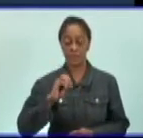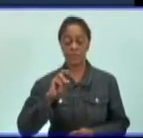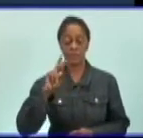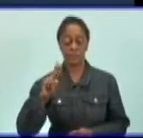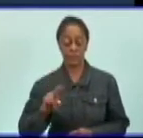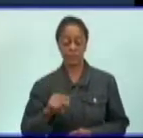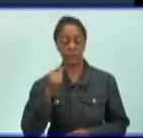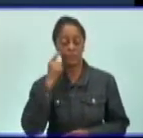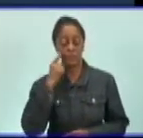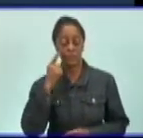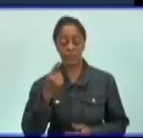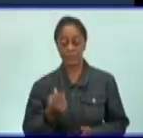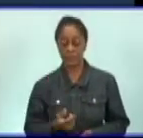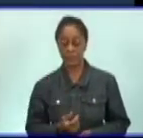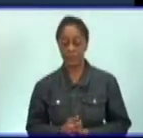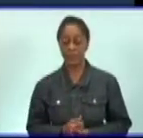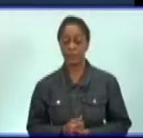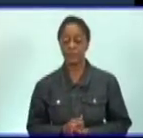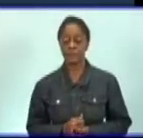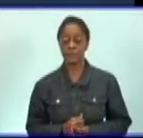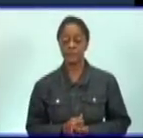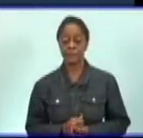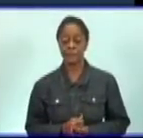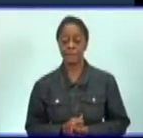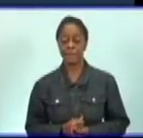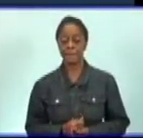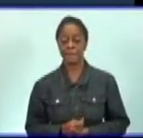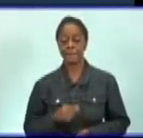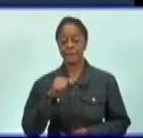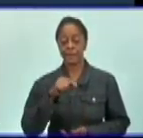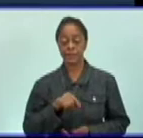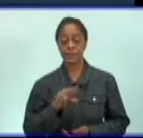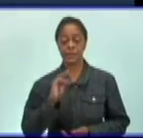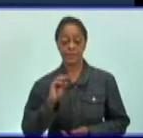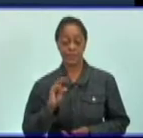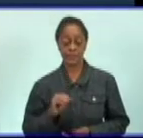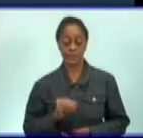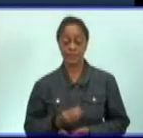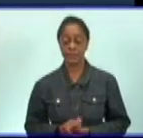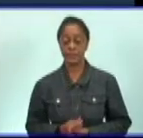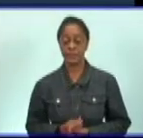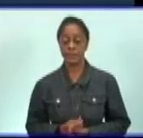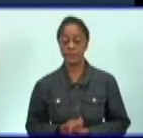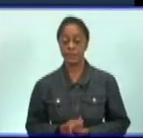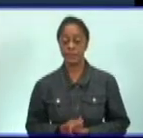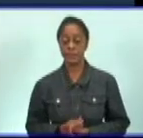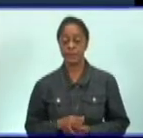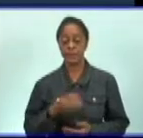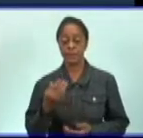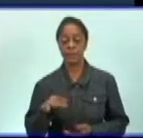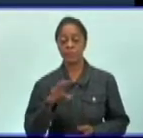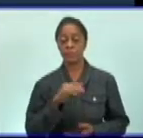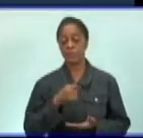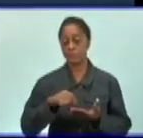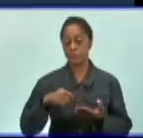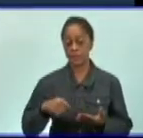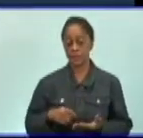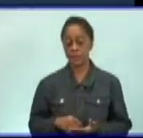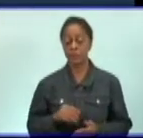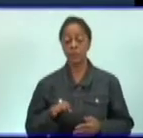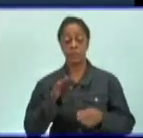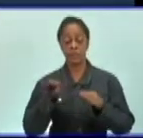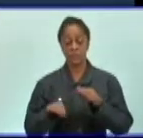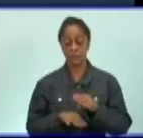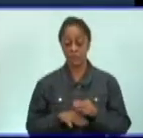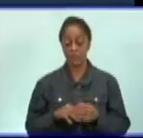Como podemos apreciar, aquí ya está planteado en el procedimiento escrito